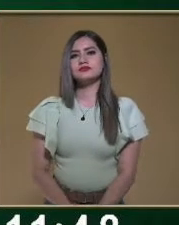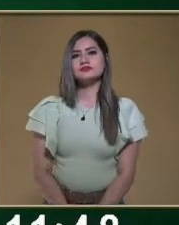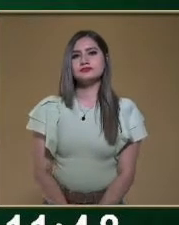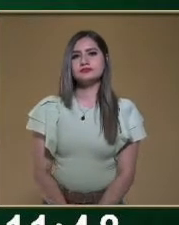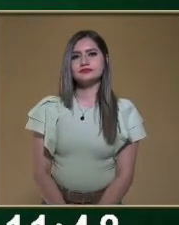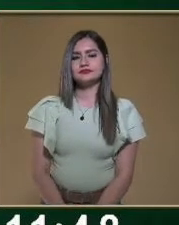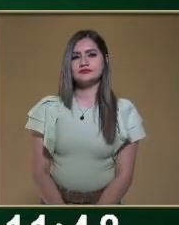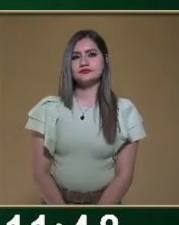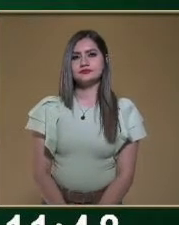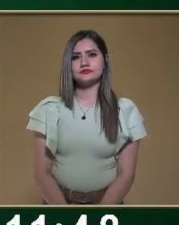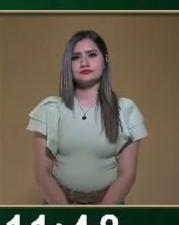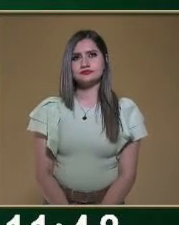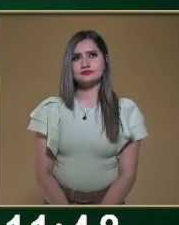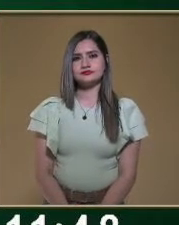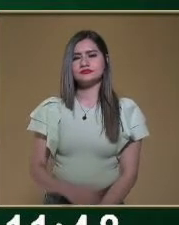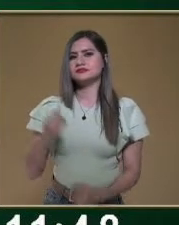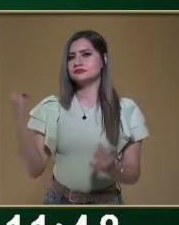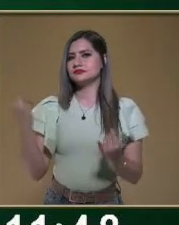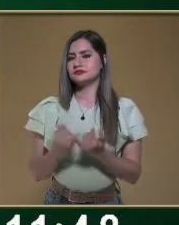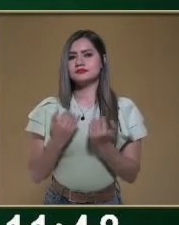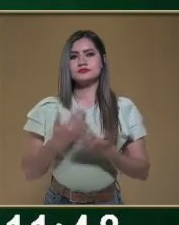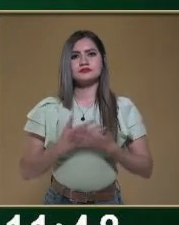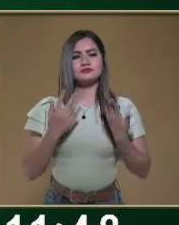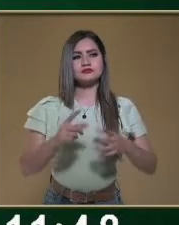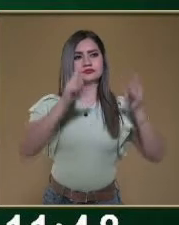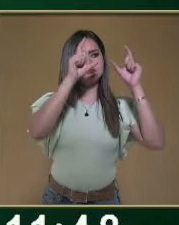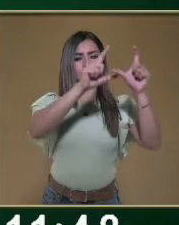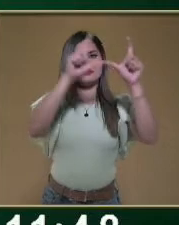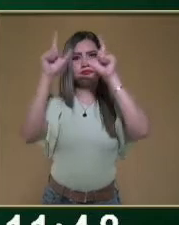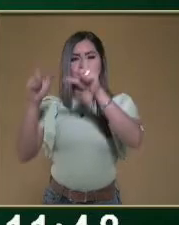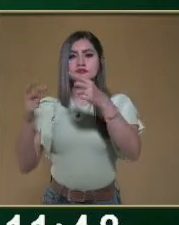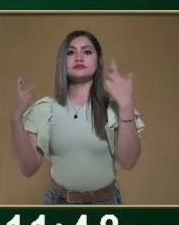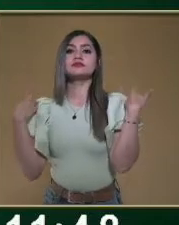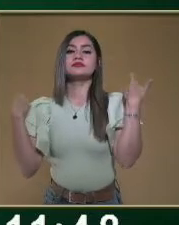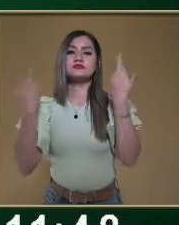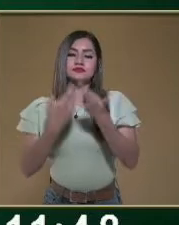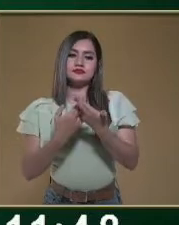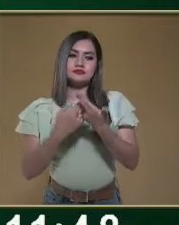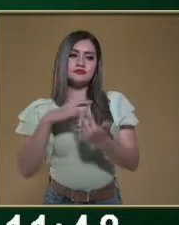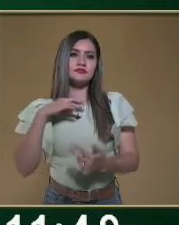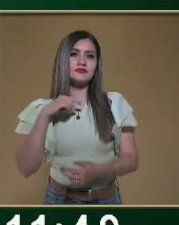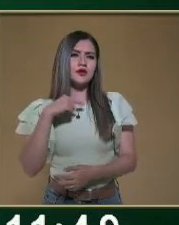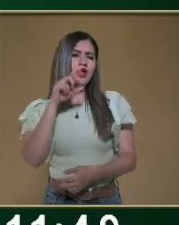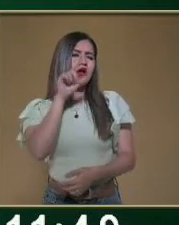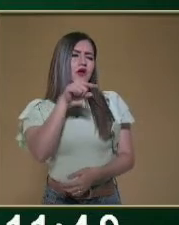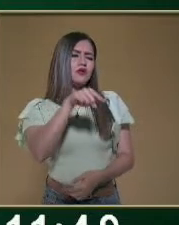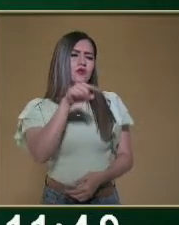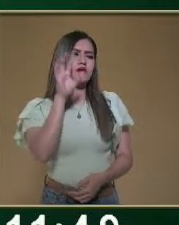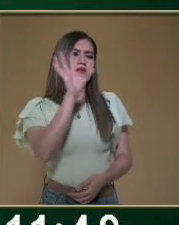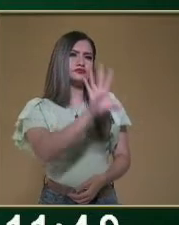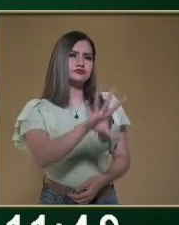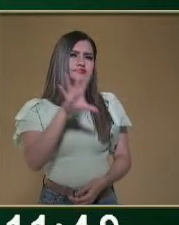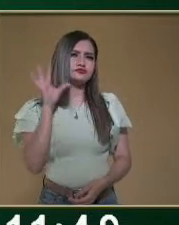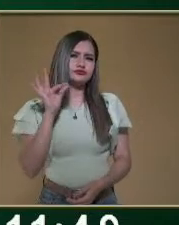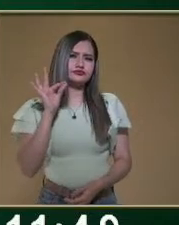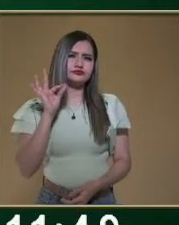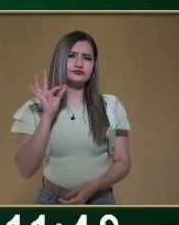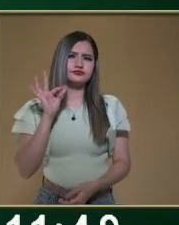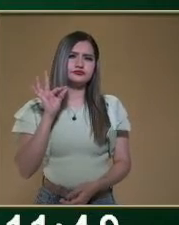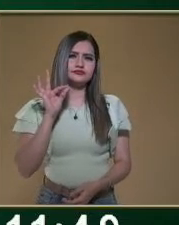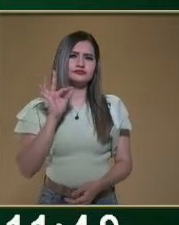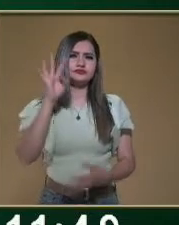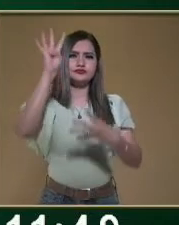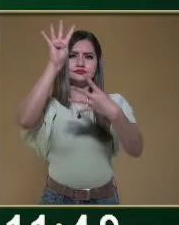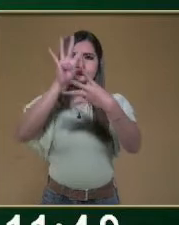es. Las tarjetas de Marisol. Ahora la maestra Carmen le pidió a Marisol que marcara en el tablero